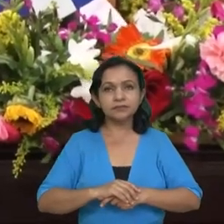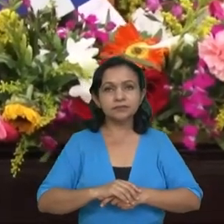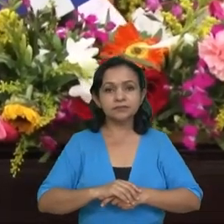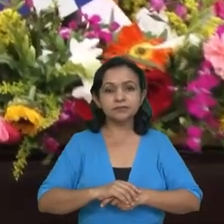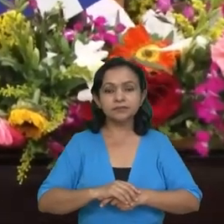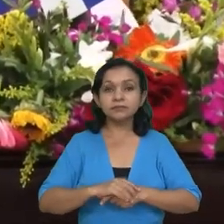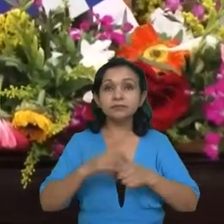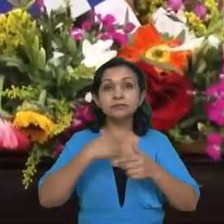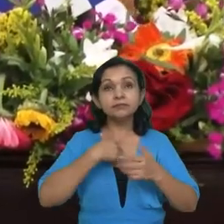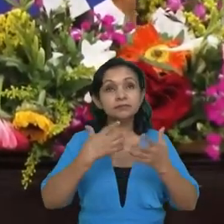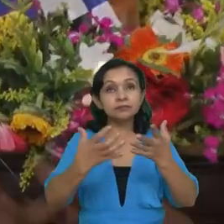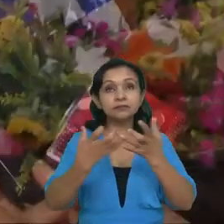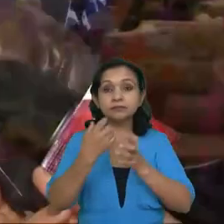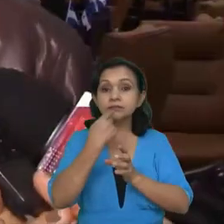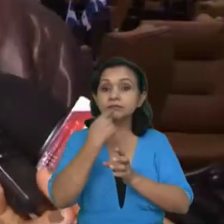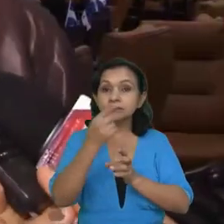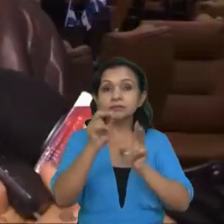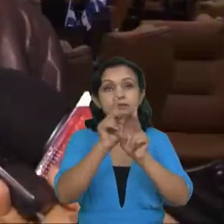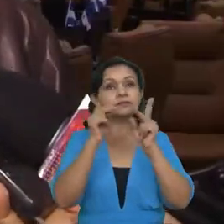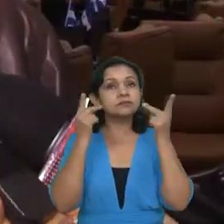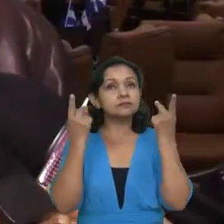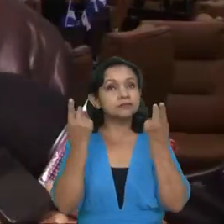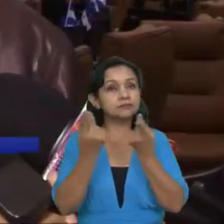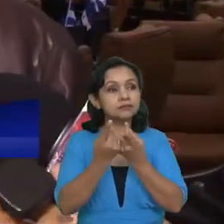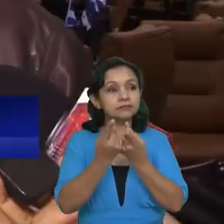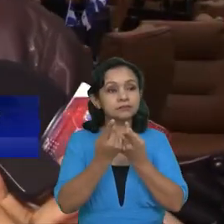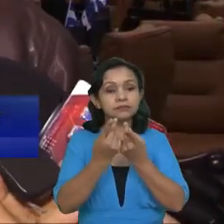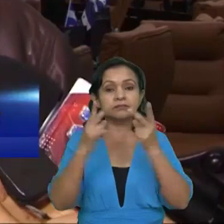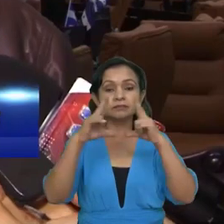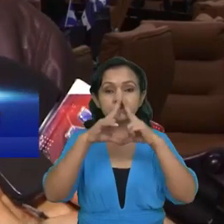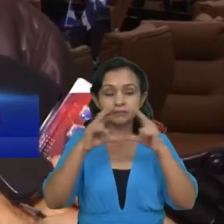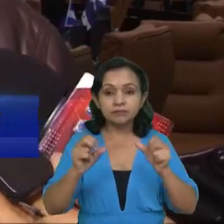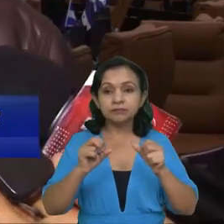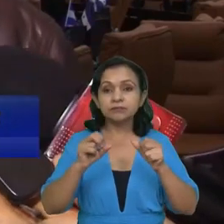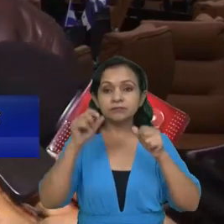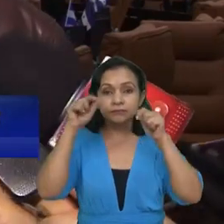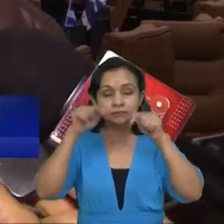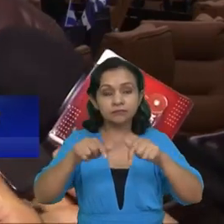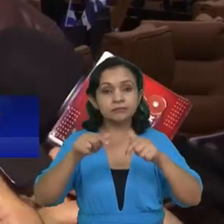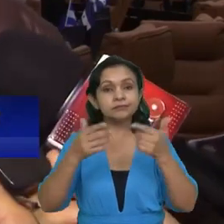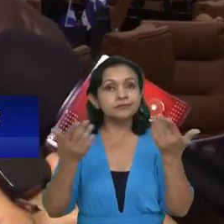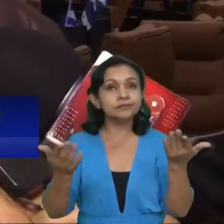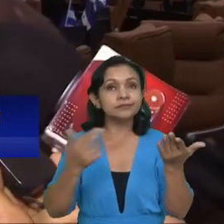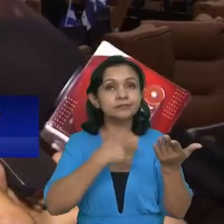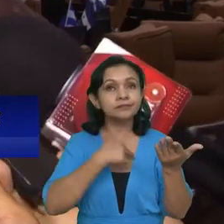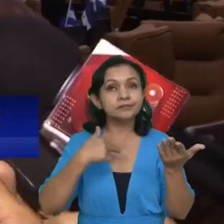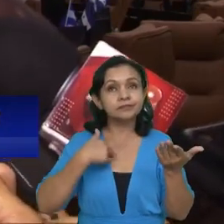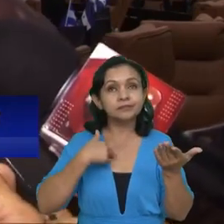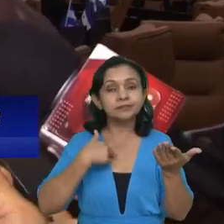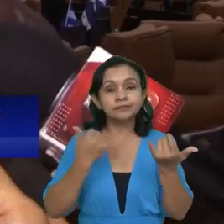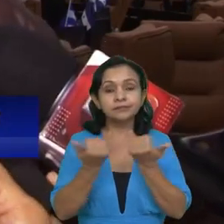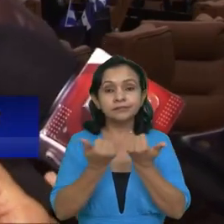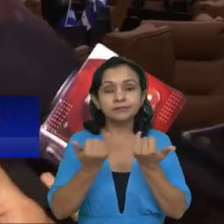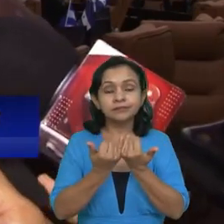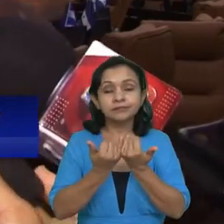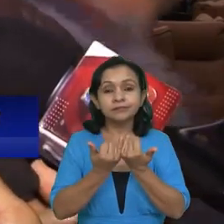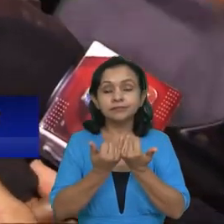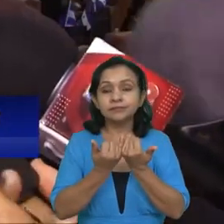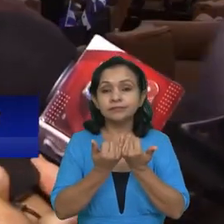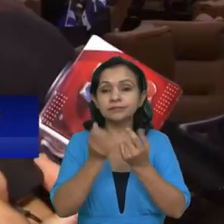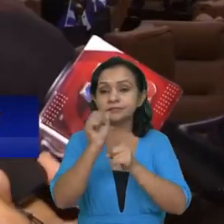yo quiero dejarle claro al pueblo nicaragüense de que en este momento en el parlamento nacional